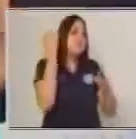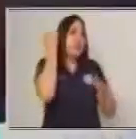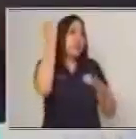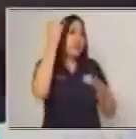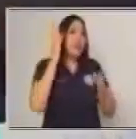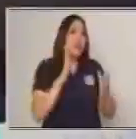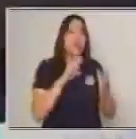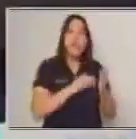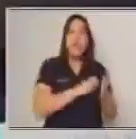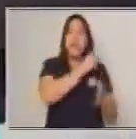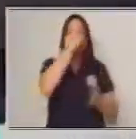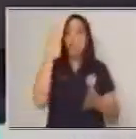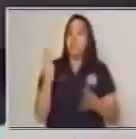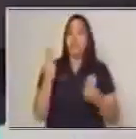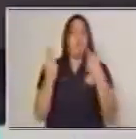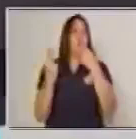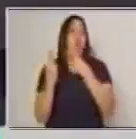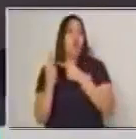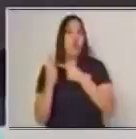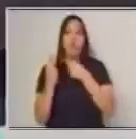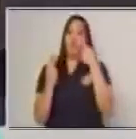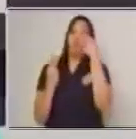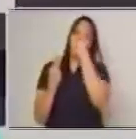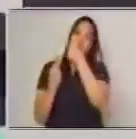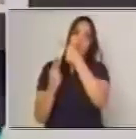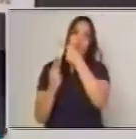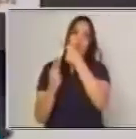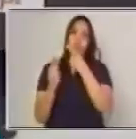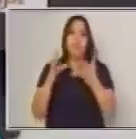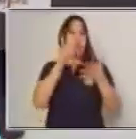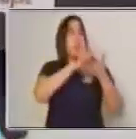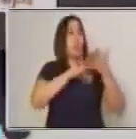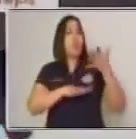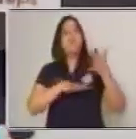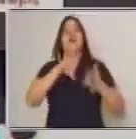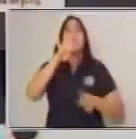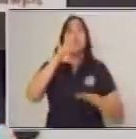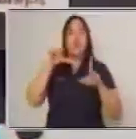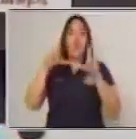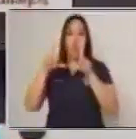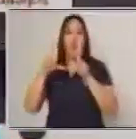el segundo diagrama que les enseñé es el mapa de 4 cuadros.